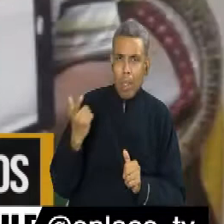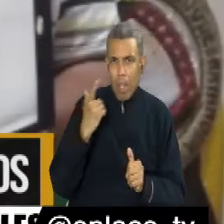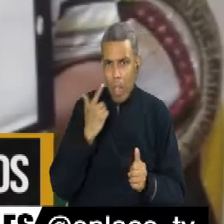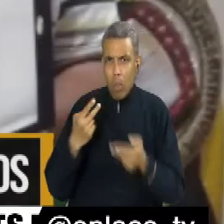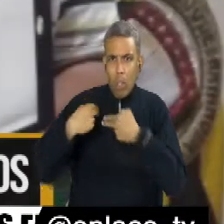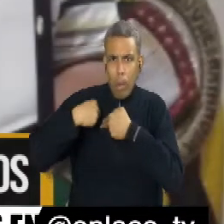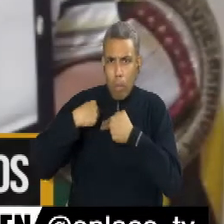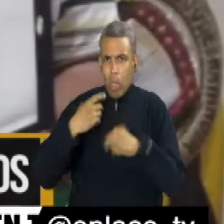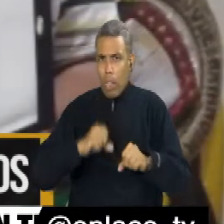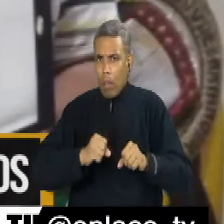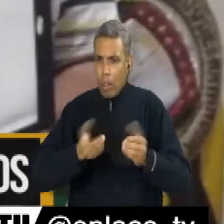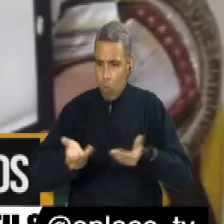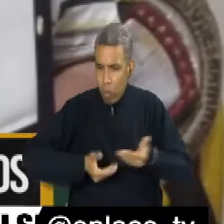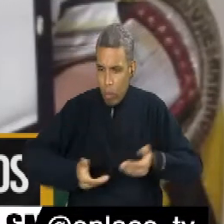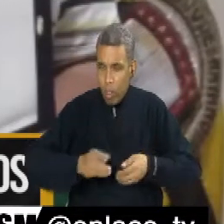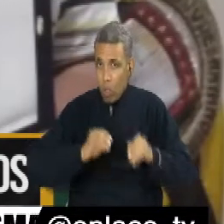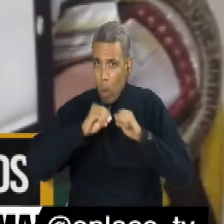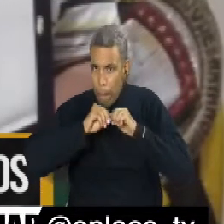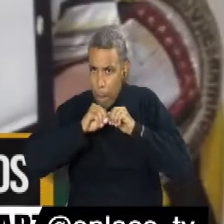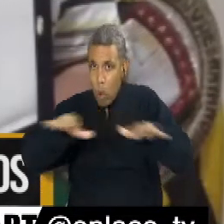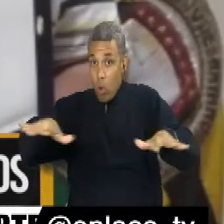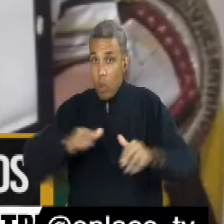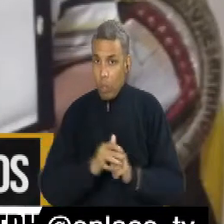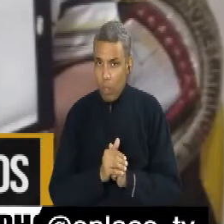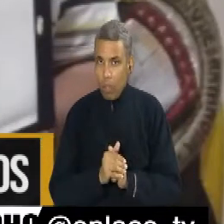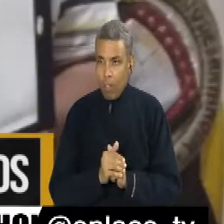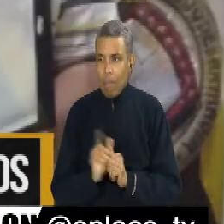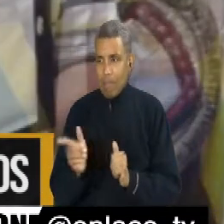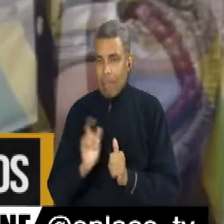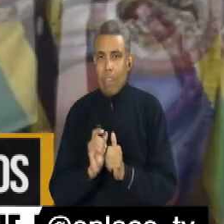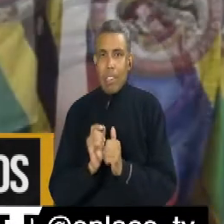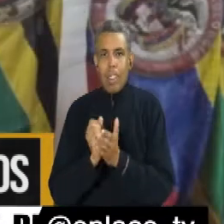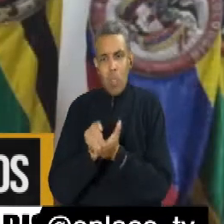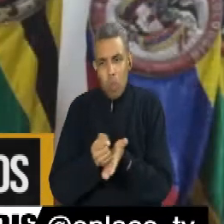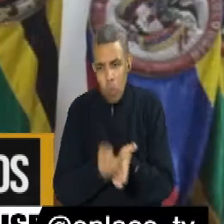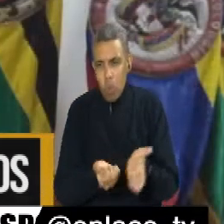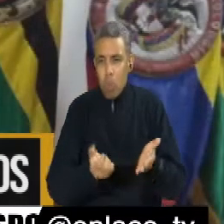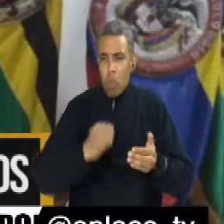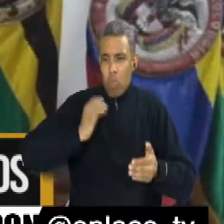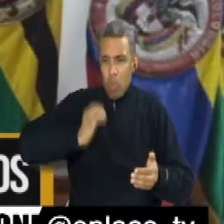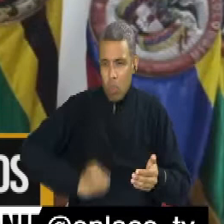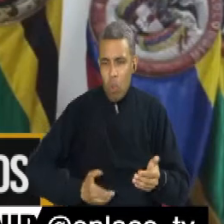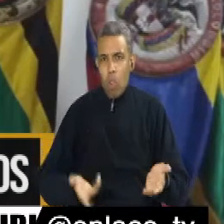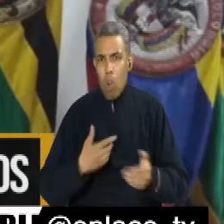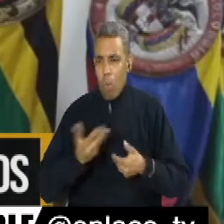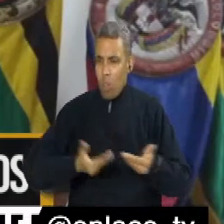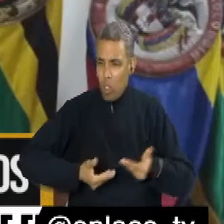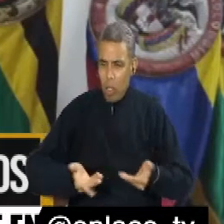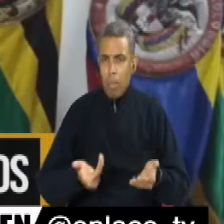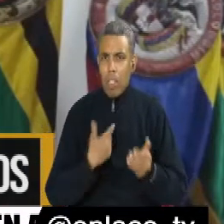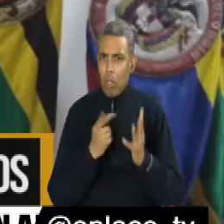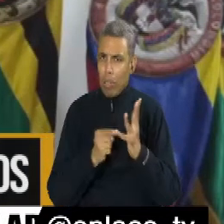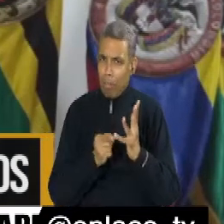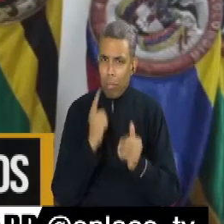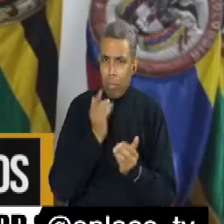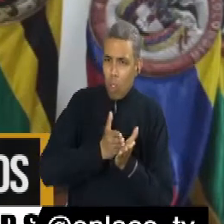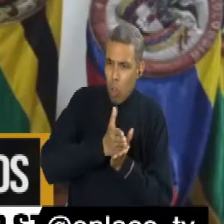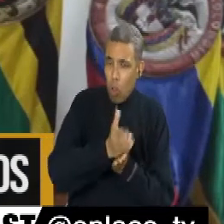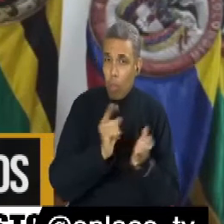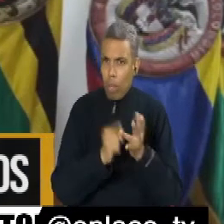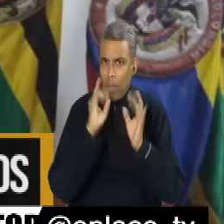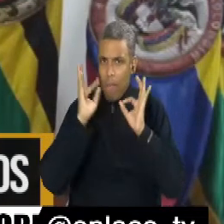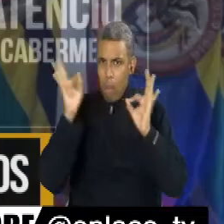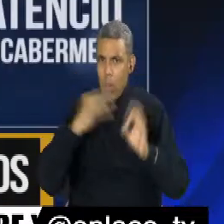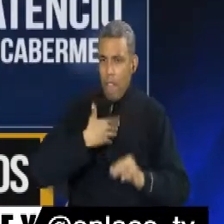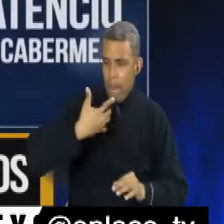adelantan, contribuyendo a generar una cultura de participación ciudadana en beneficio general, como es la atención continua, oportuna y eficiente de los